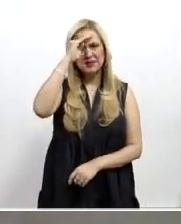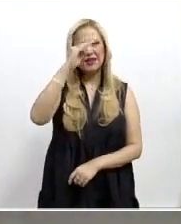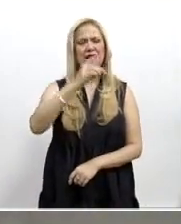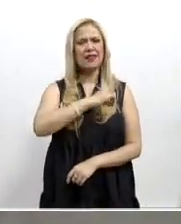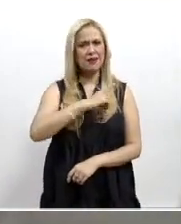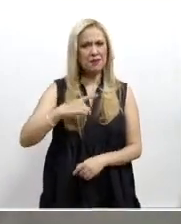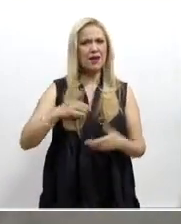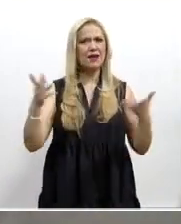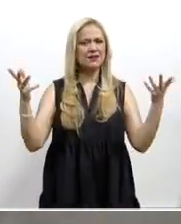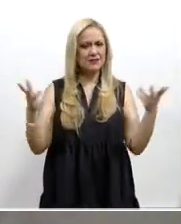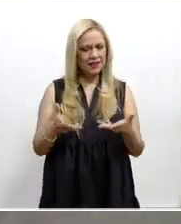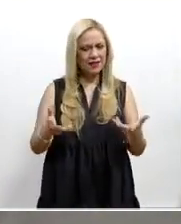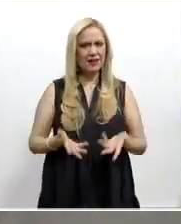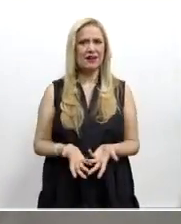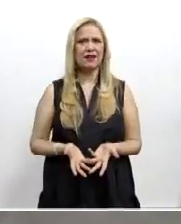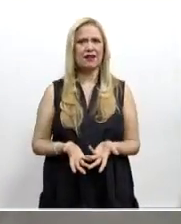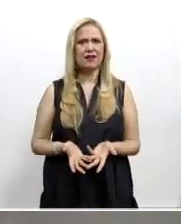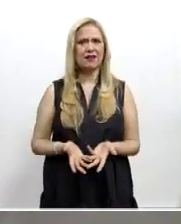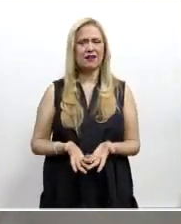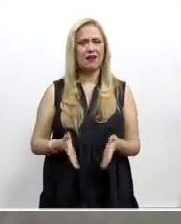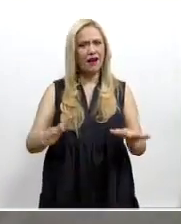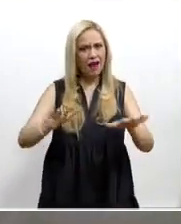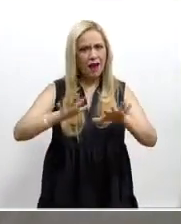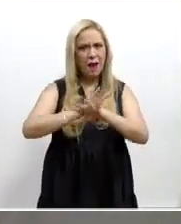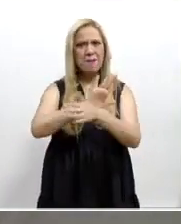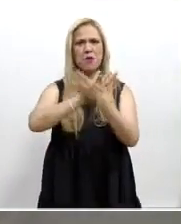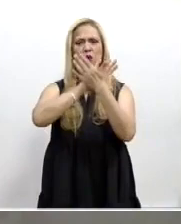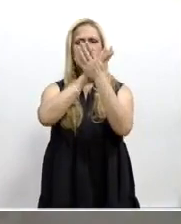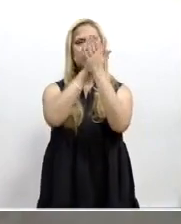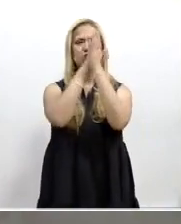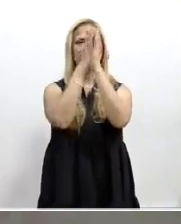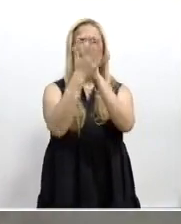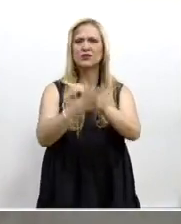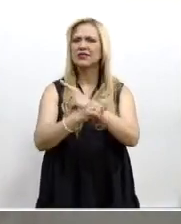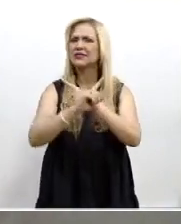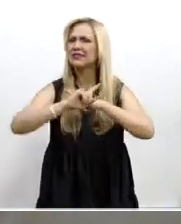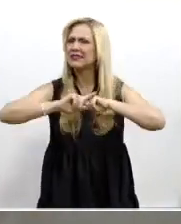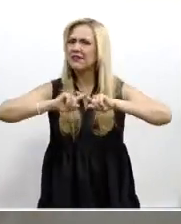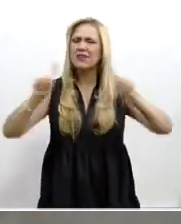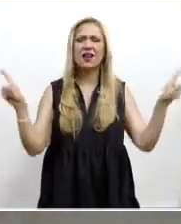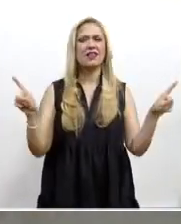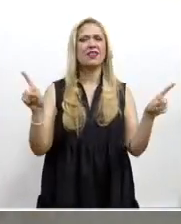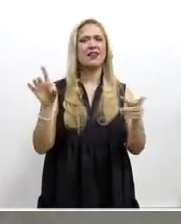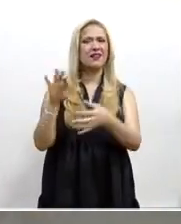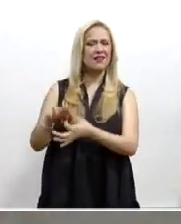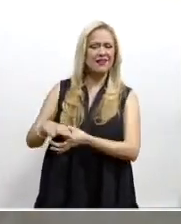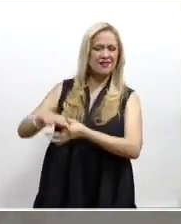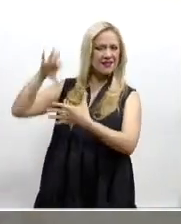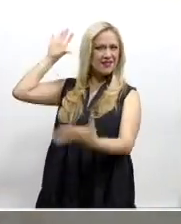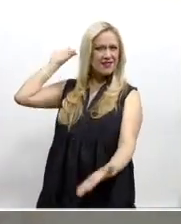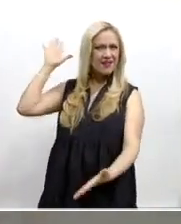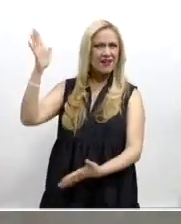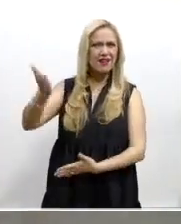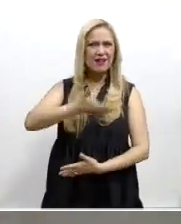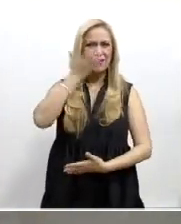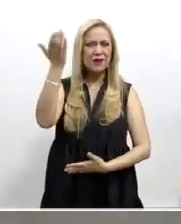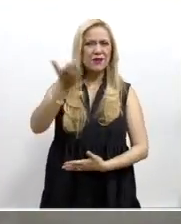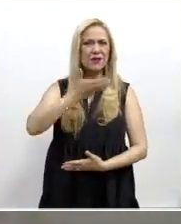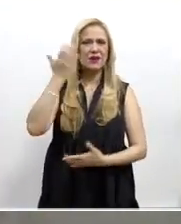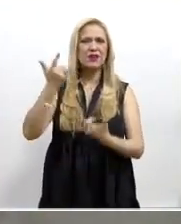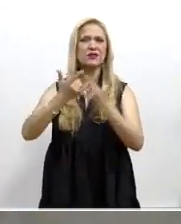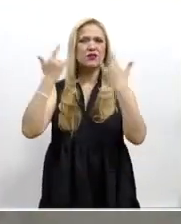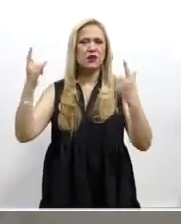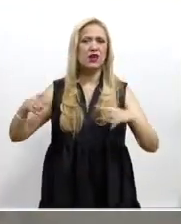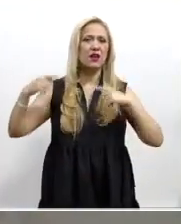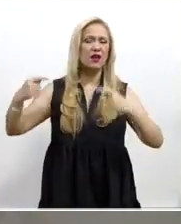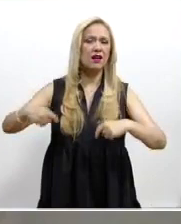hacerlo. Por tanto, igual que podemos ser de esta forma, podemos ser de otra forma completamente distinta, rompiendo con esa construcción histórica